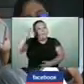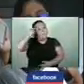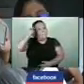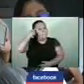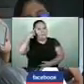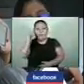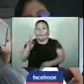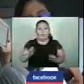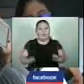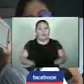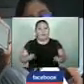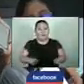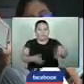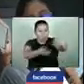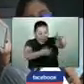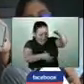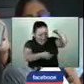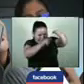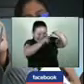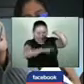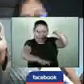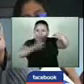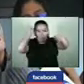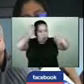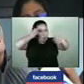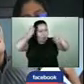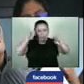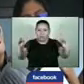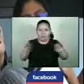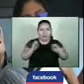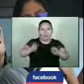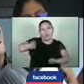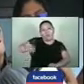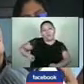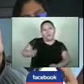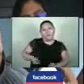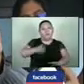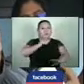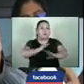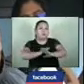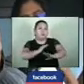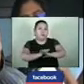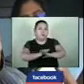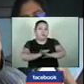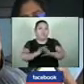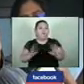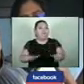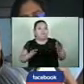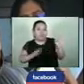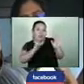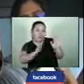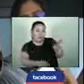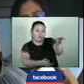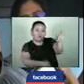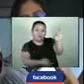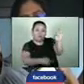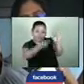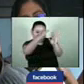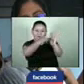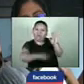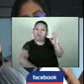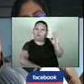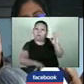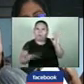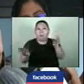prácticamente ninguno de los argumentos que la defensa presentó en la audiencia, la resolución básicamente se remite